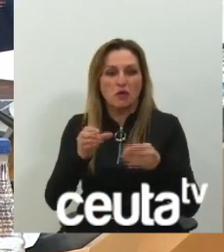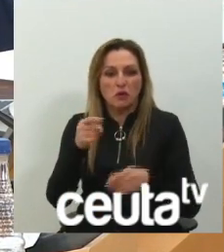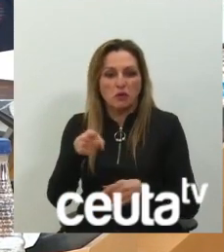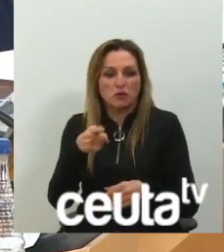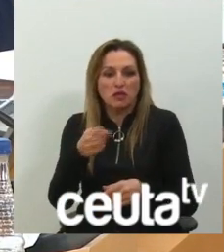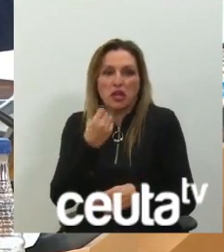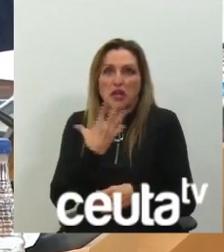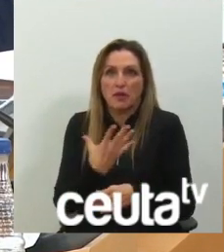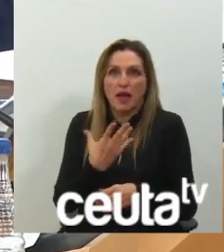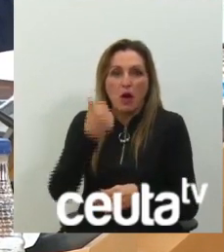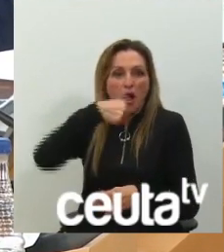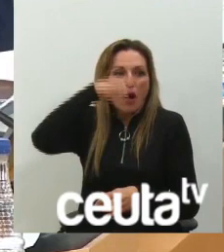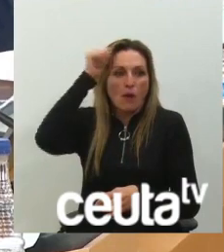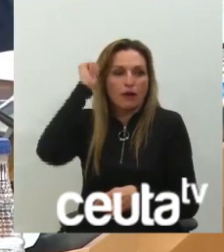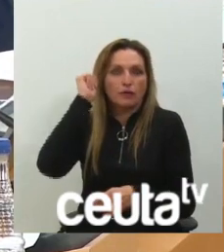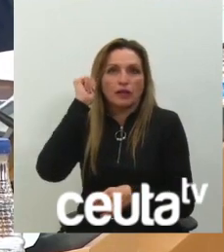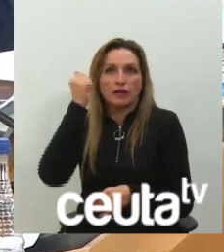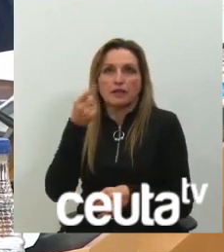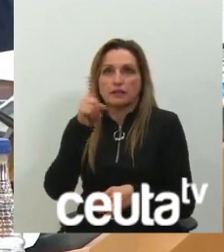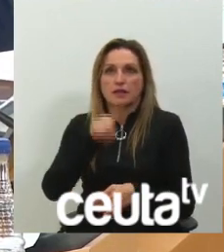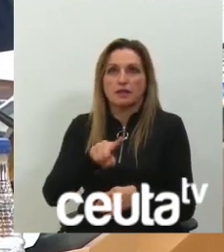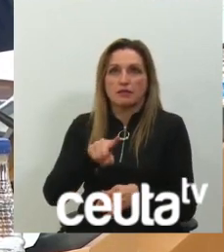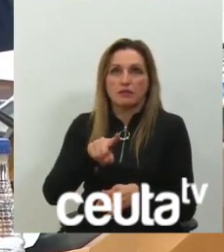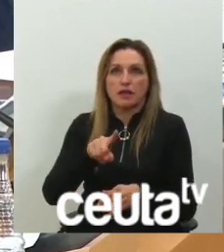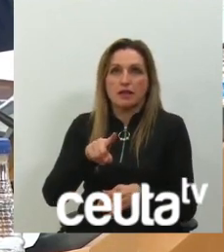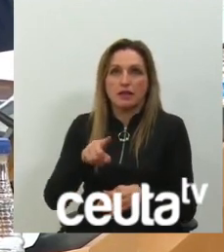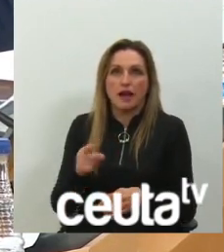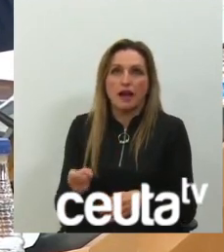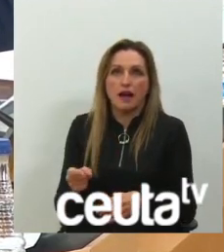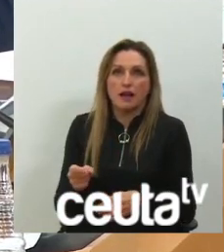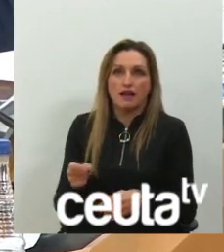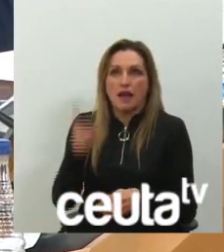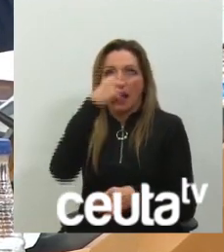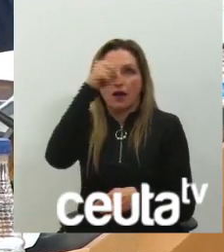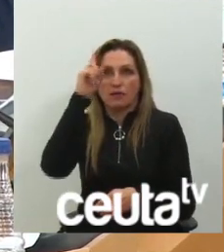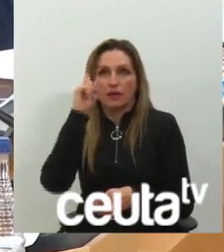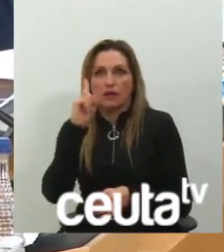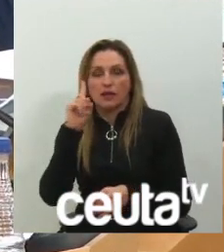o jonás gutierrez mandamos van gutierrez moncloa a ver si tenemos éxito